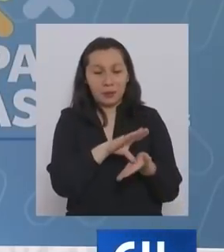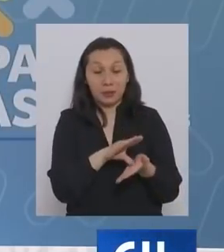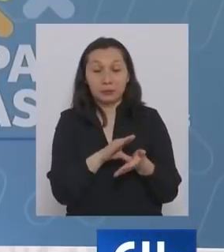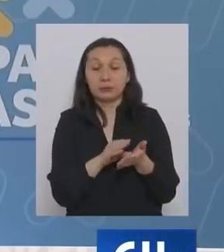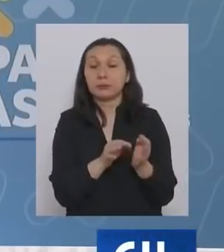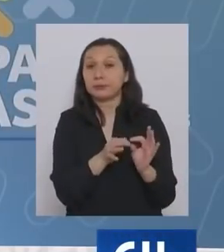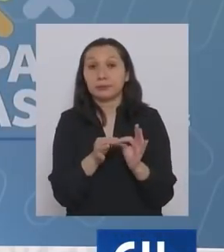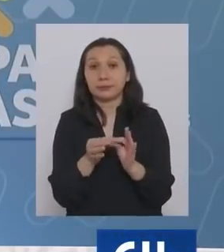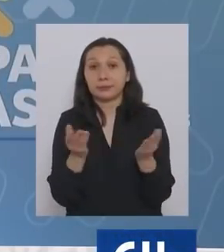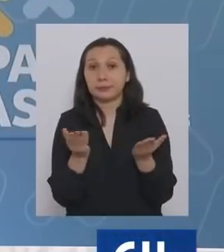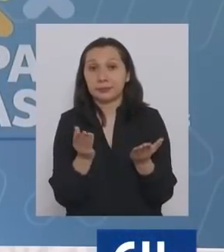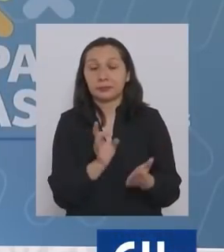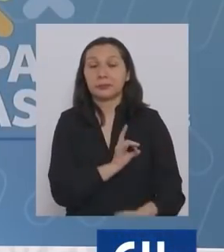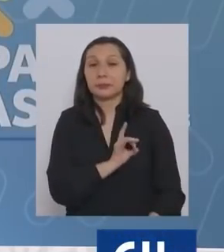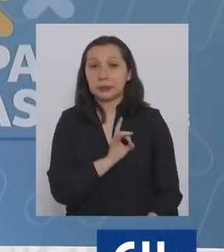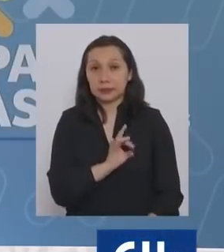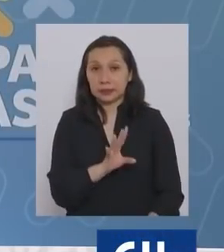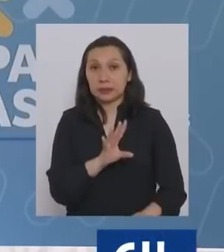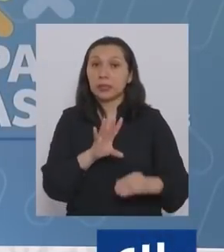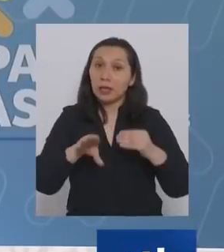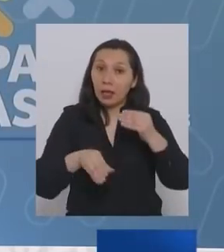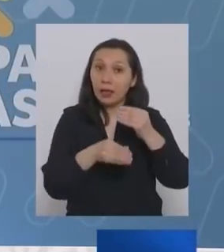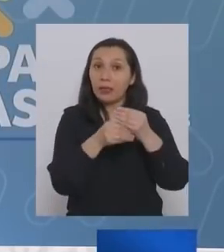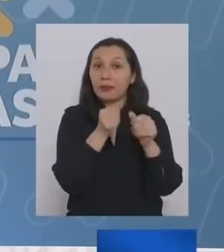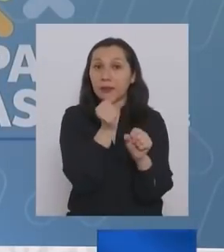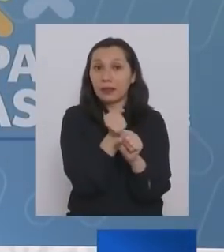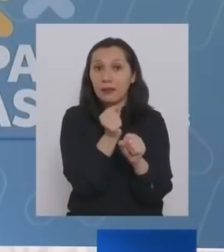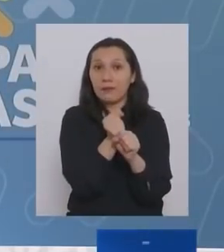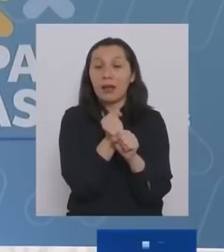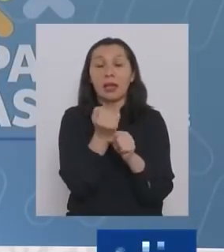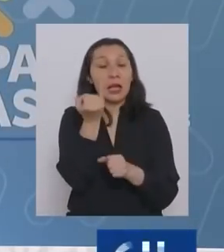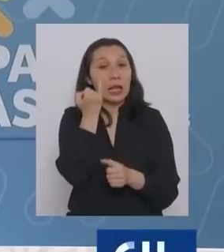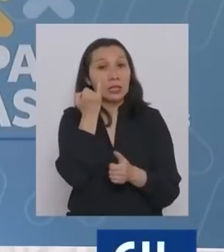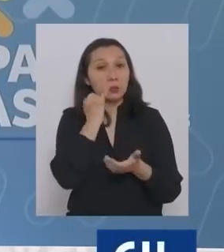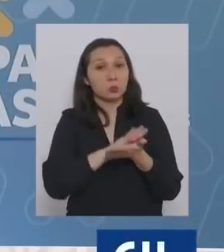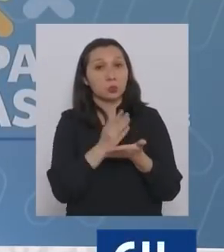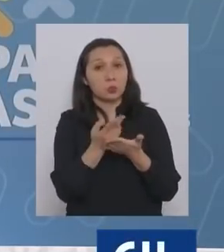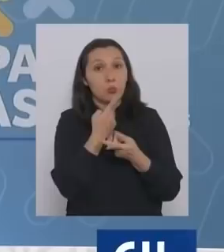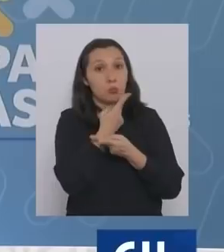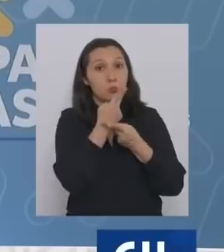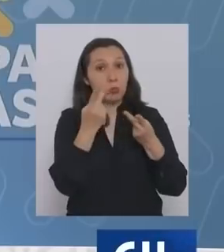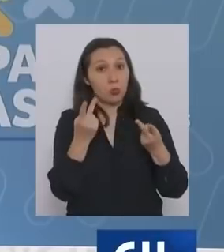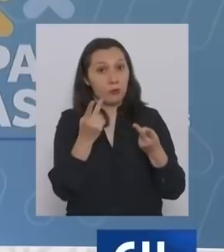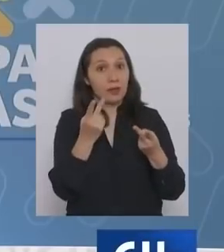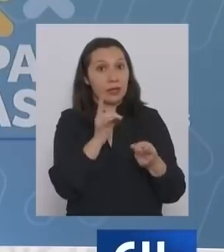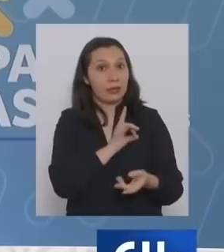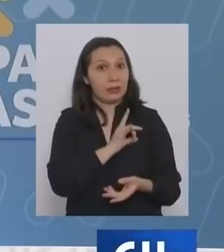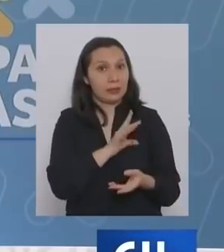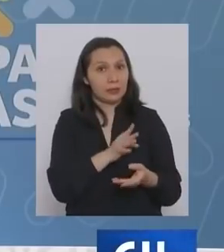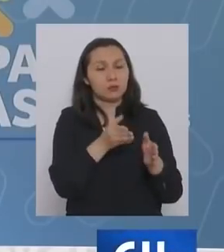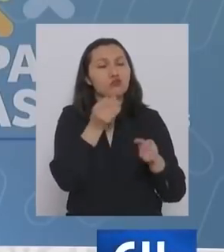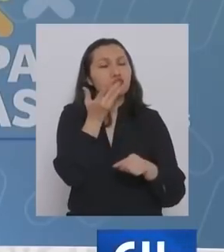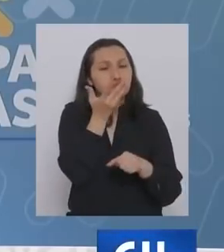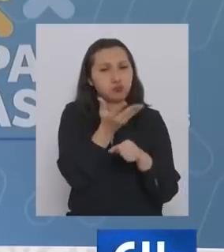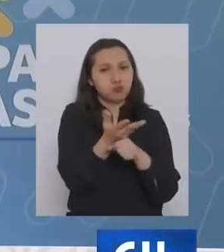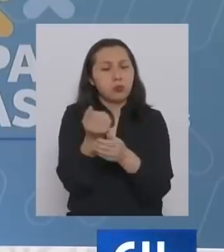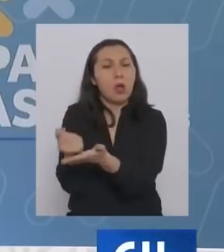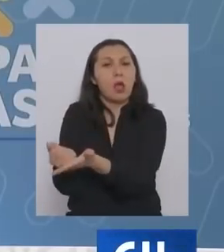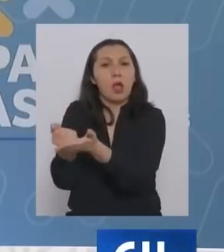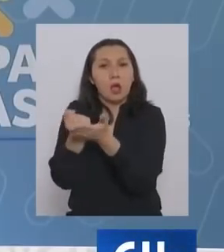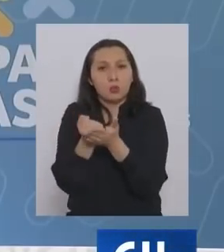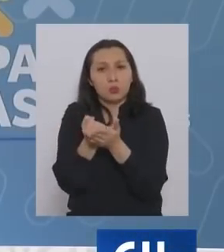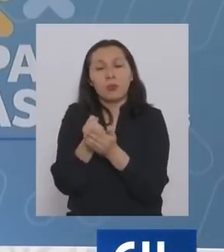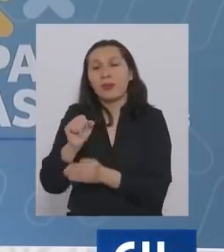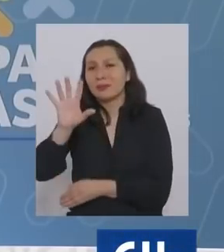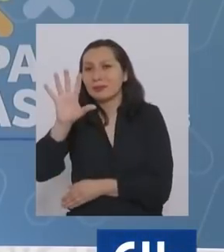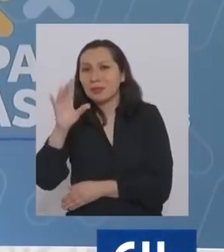más, Chile, adicional al trabajo que realiza el Instituto de Salud Pública de Chile, cuenta con la gran colaboración